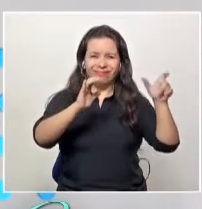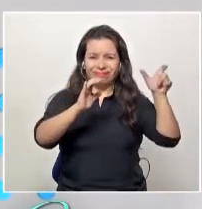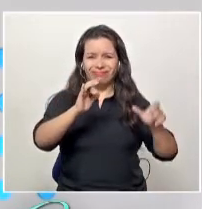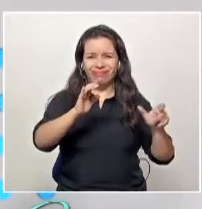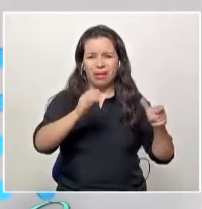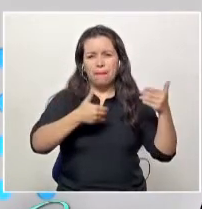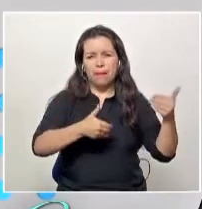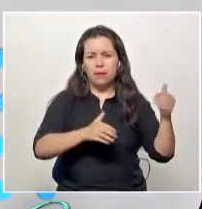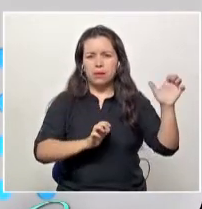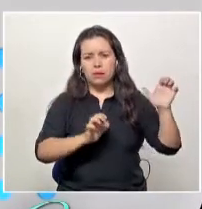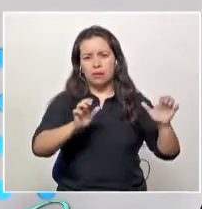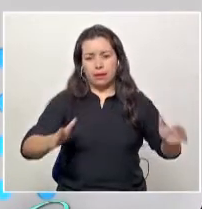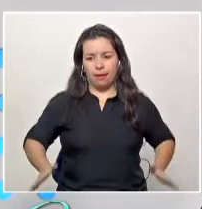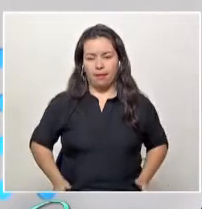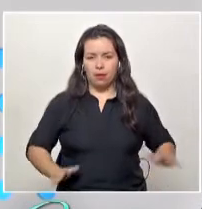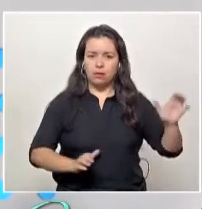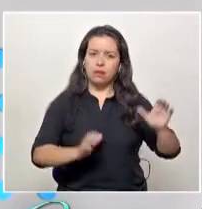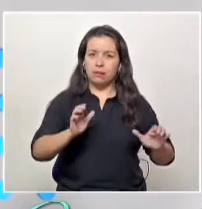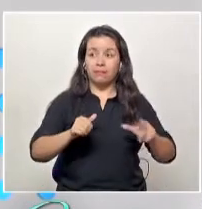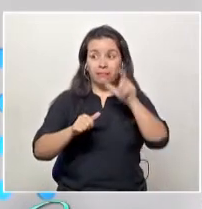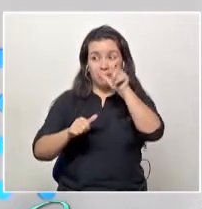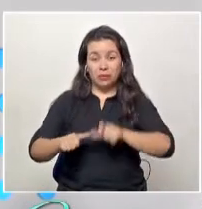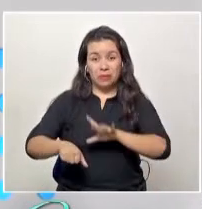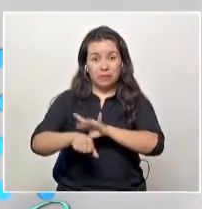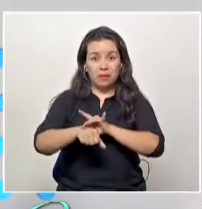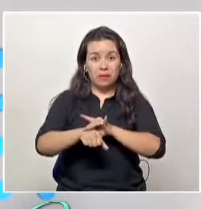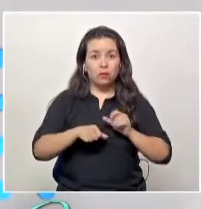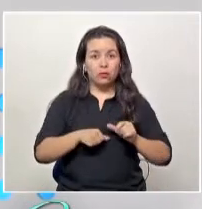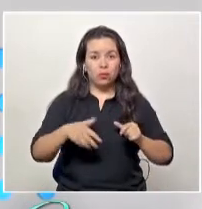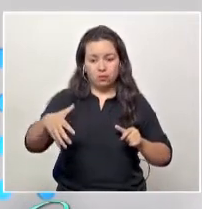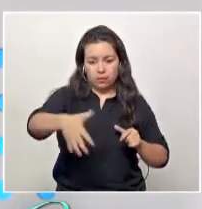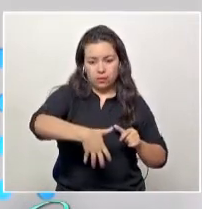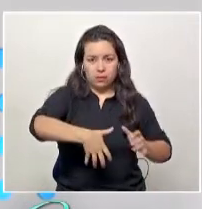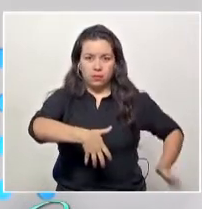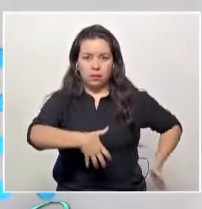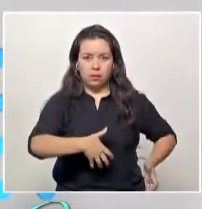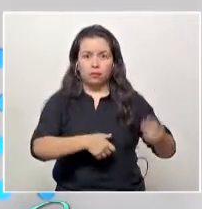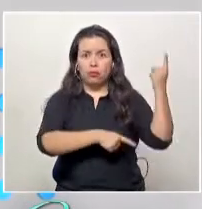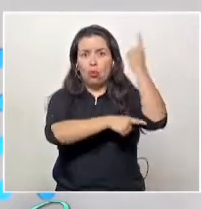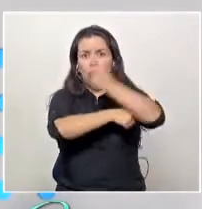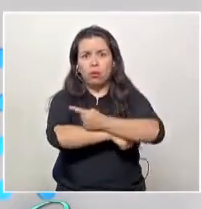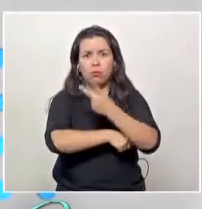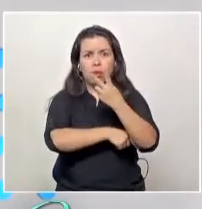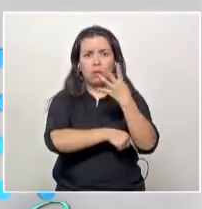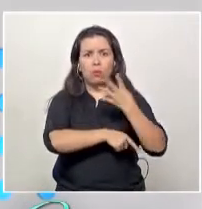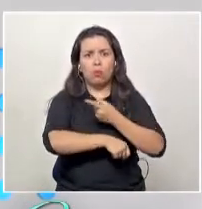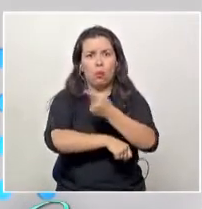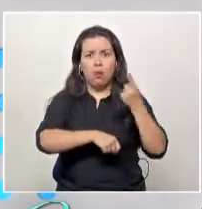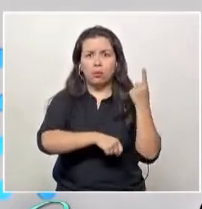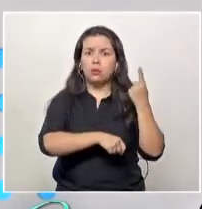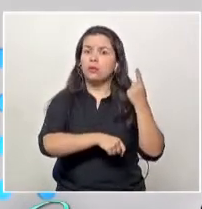displasia de caderas. El ortopedista le mandó férula, ponérsela a las 24 horas con juicio. Se la